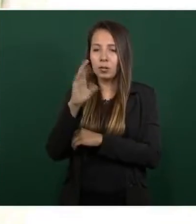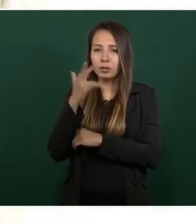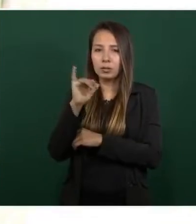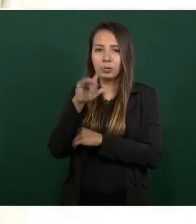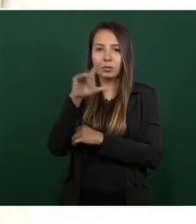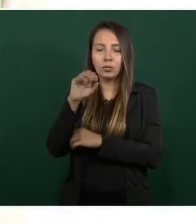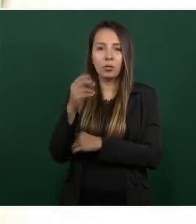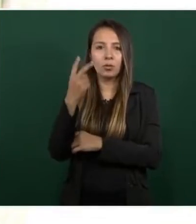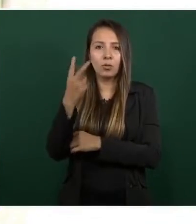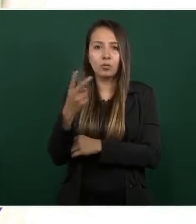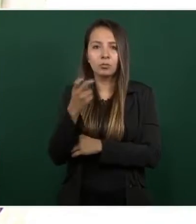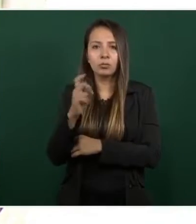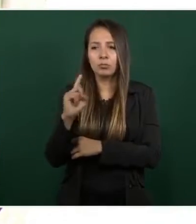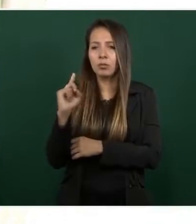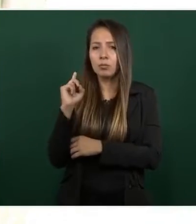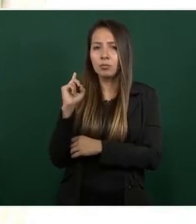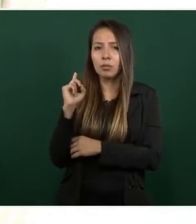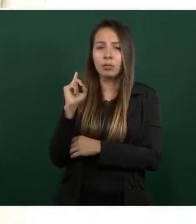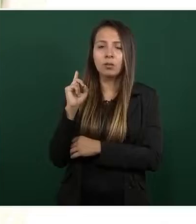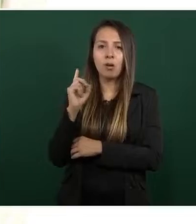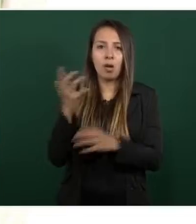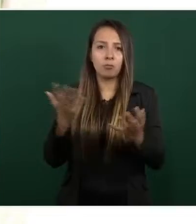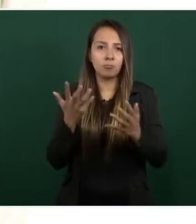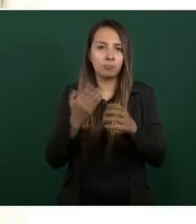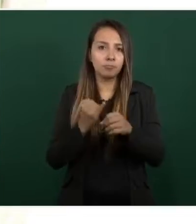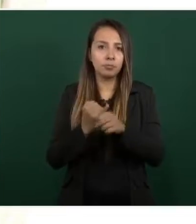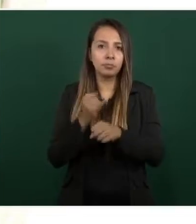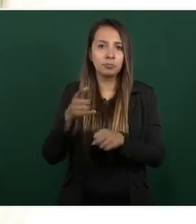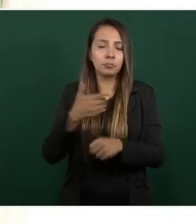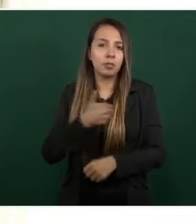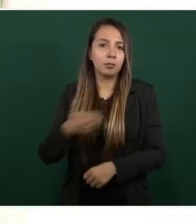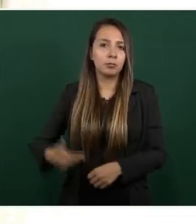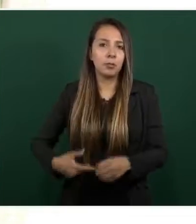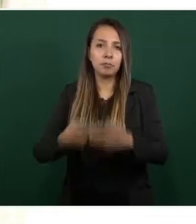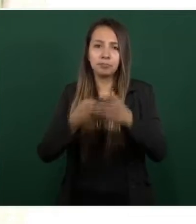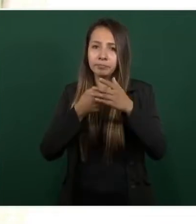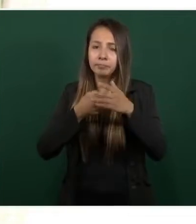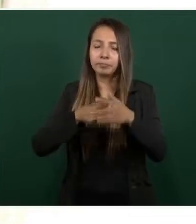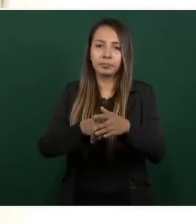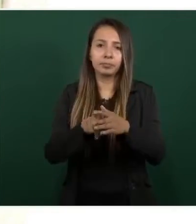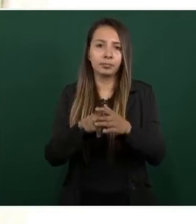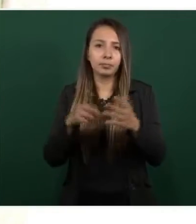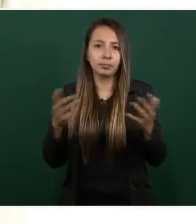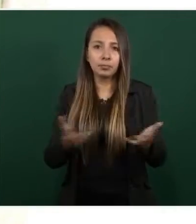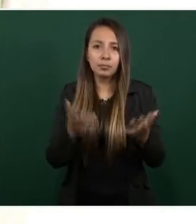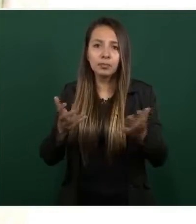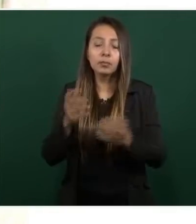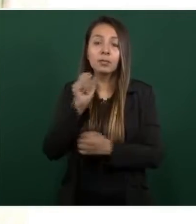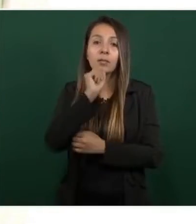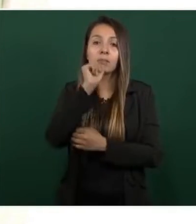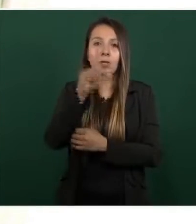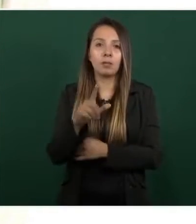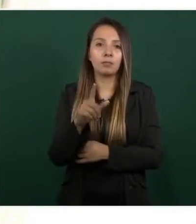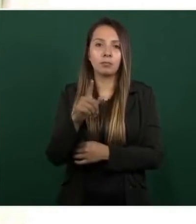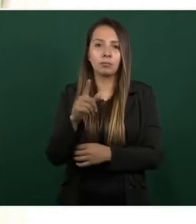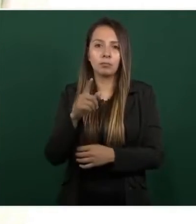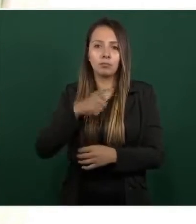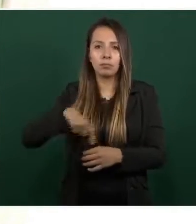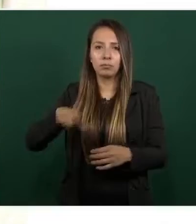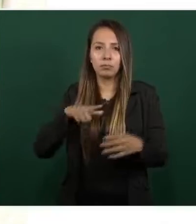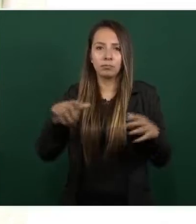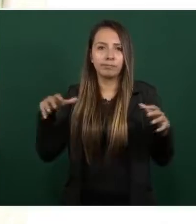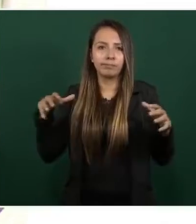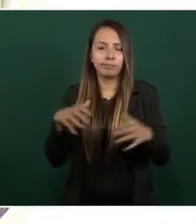que el domingo pasado se puso en ejecución por parte del señor presidente y donde también las Fuerzas Armadas vamos a participar